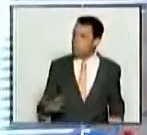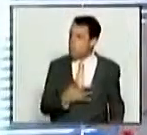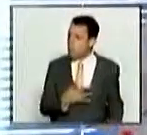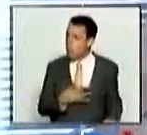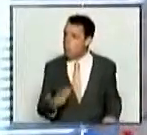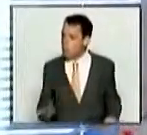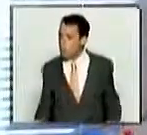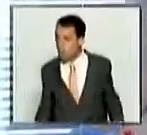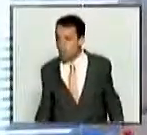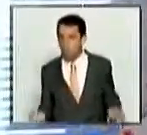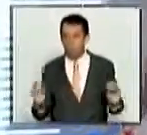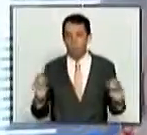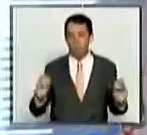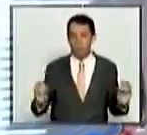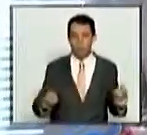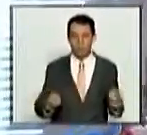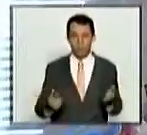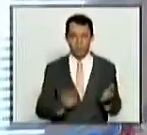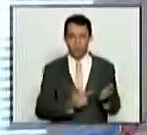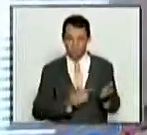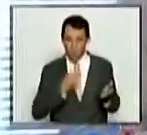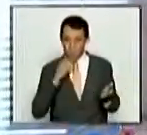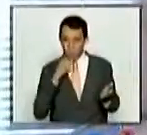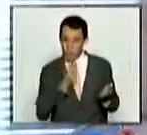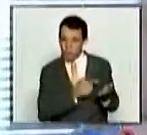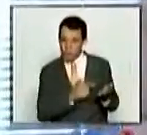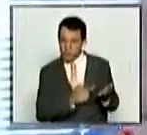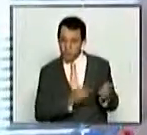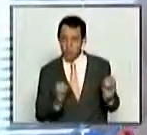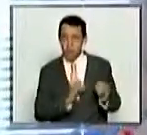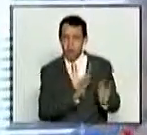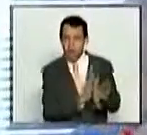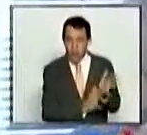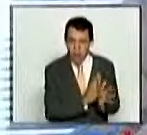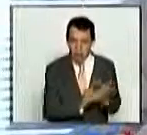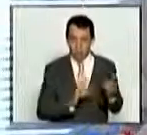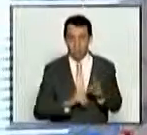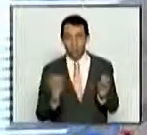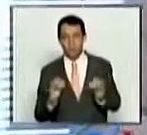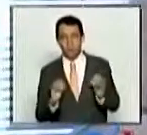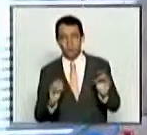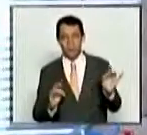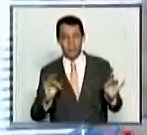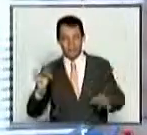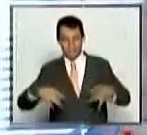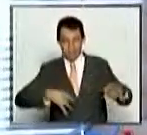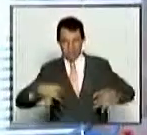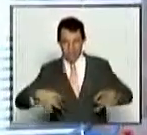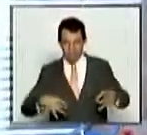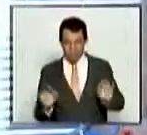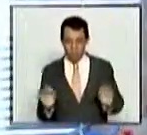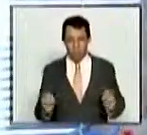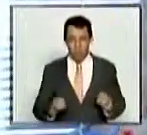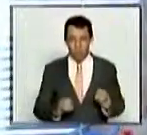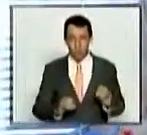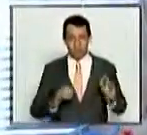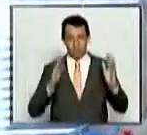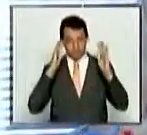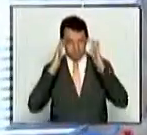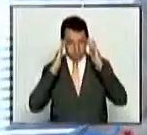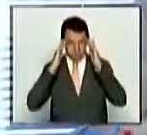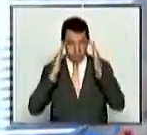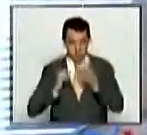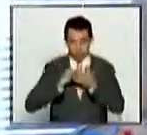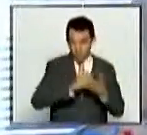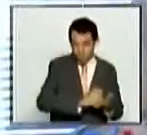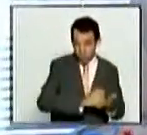un láser, desde un plasma, desde una quiropraxia, desde una acupuntura, desde una terapia neural. Todos estos mecanismos nos